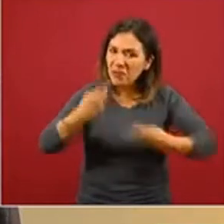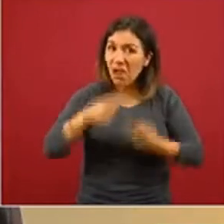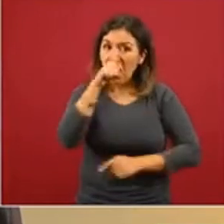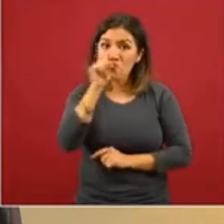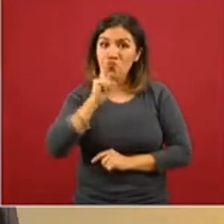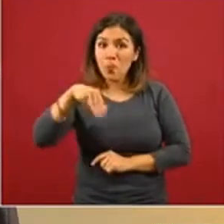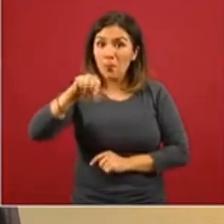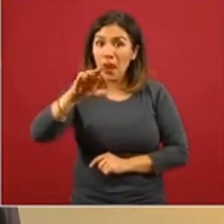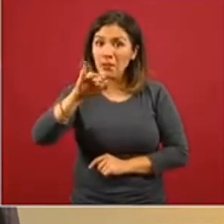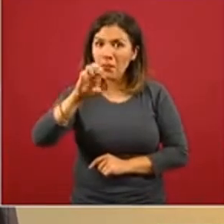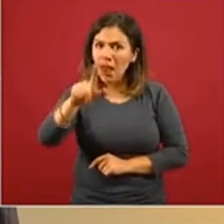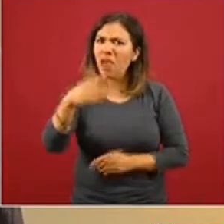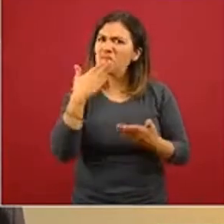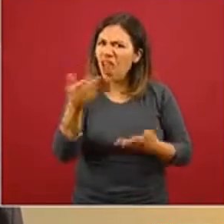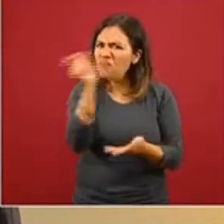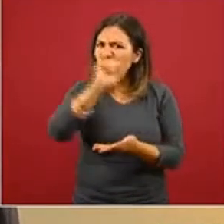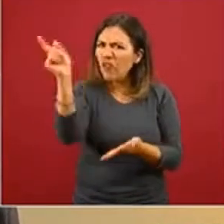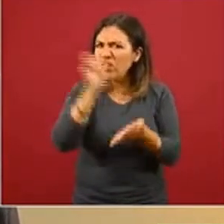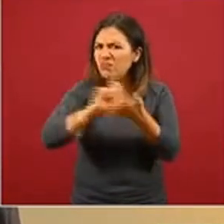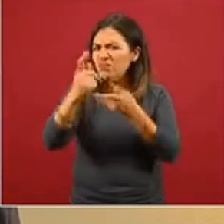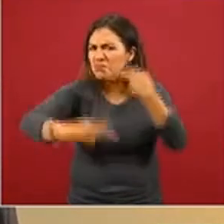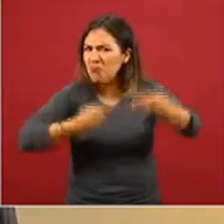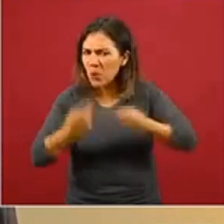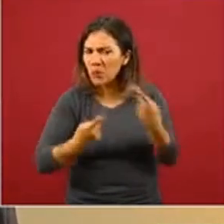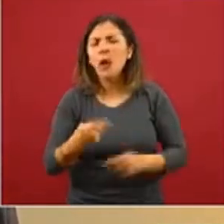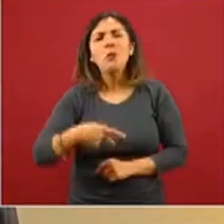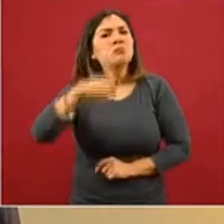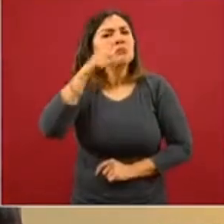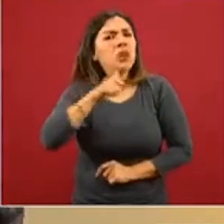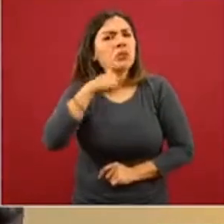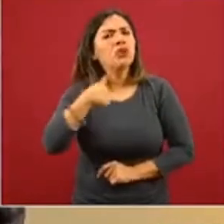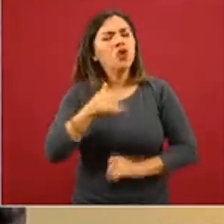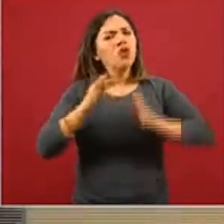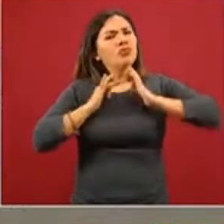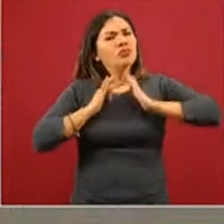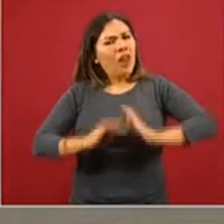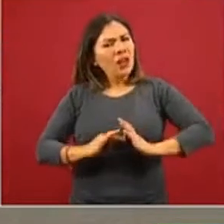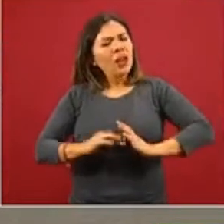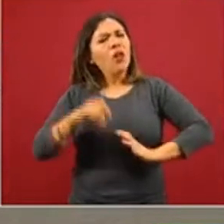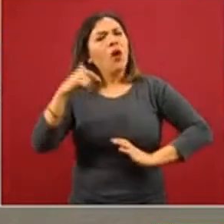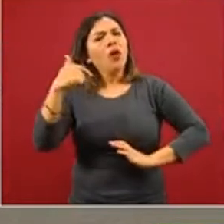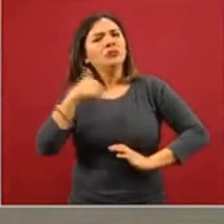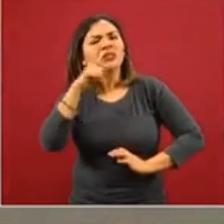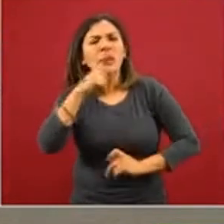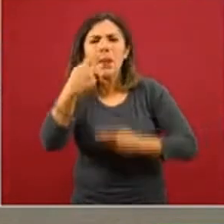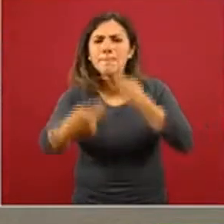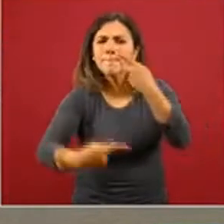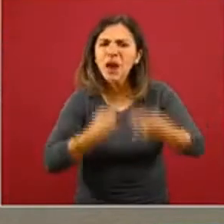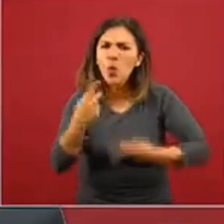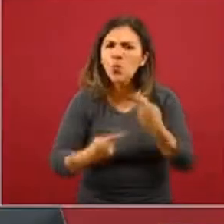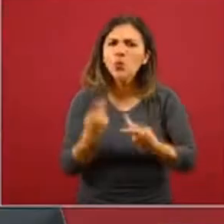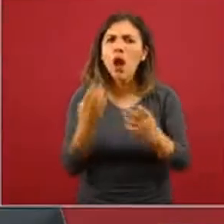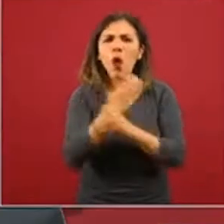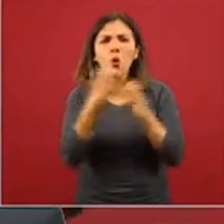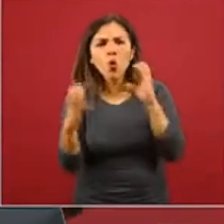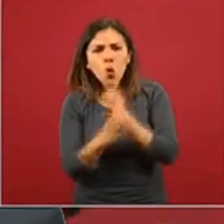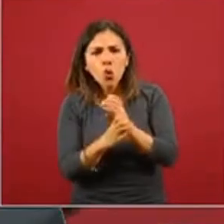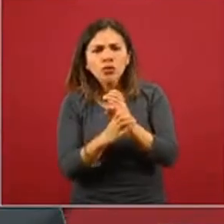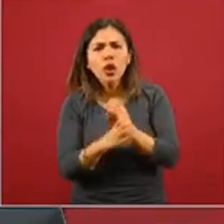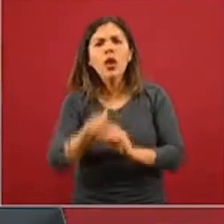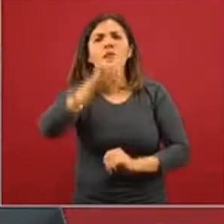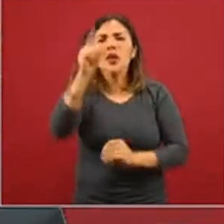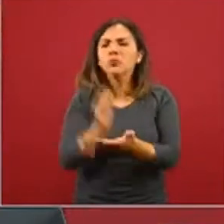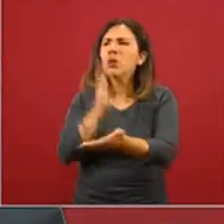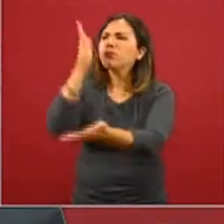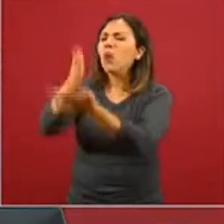Maribeth Sheridan, me parecen muy estructuradas, muy profesionales, y siempre estoy tranquilo de que me va a cuestionar, va a ir con